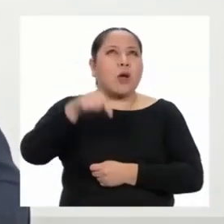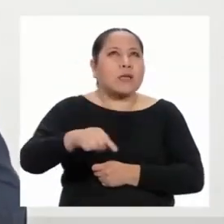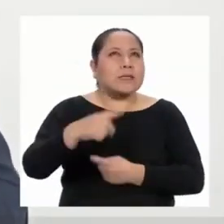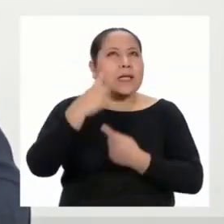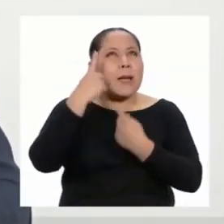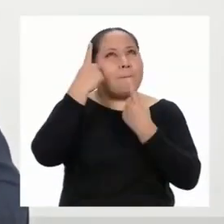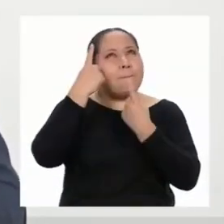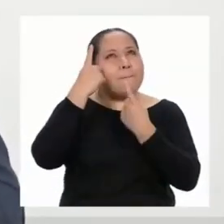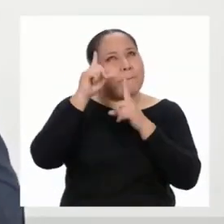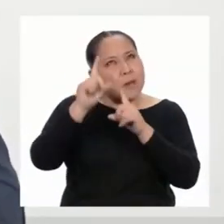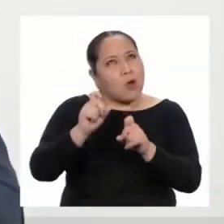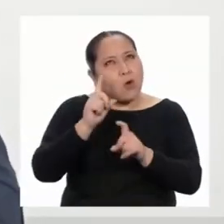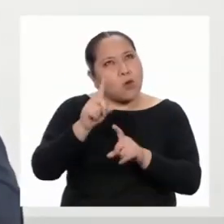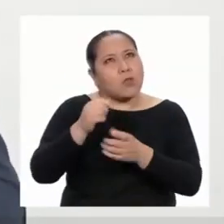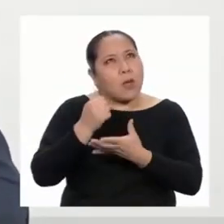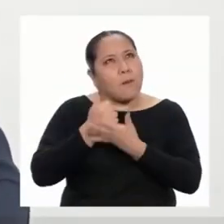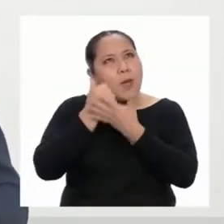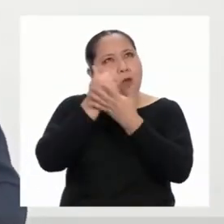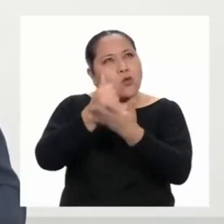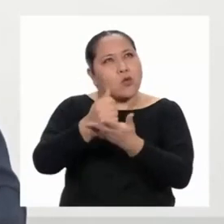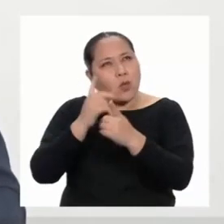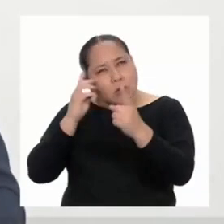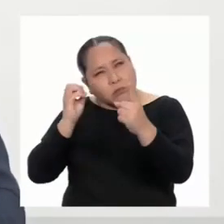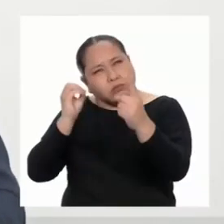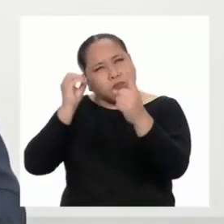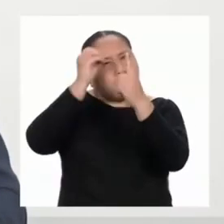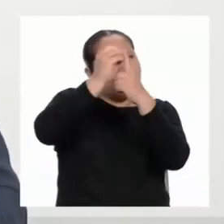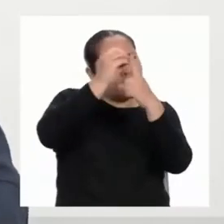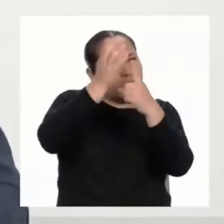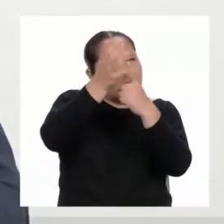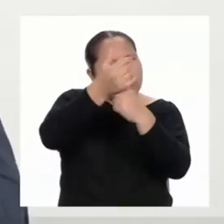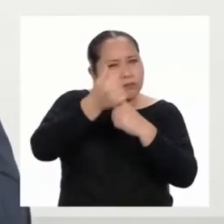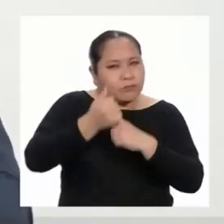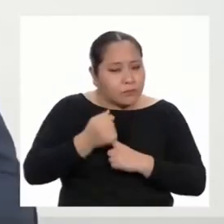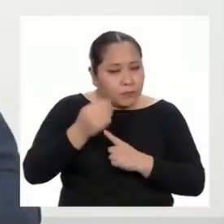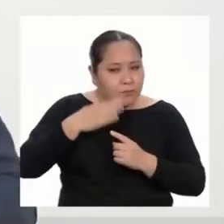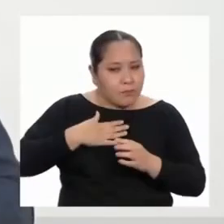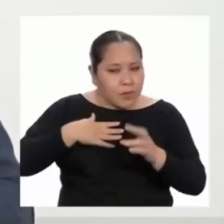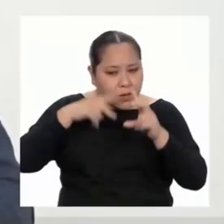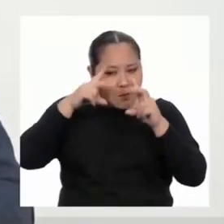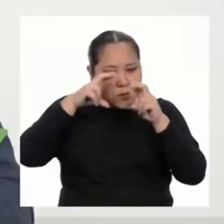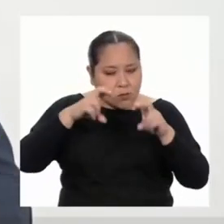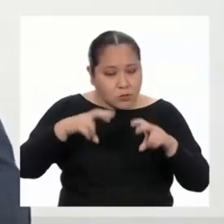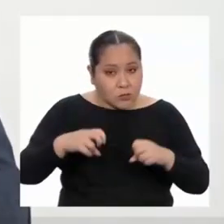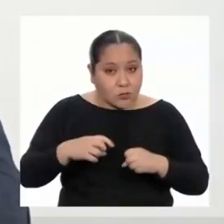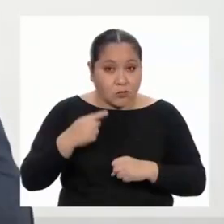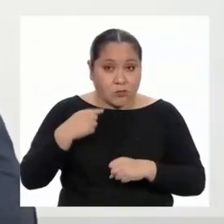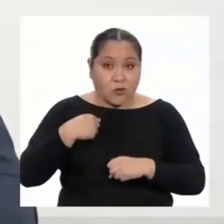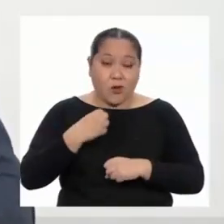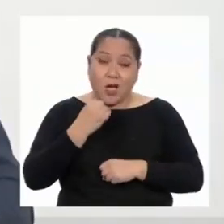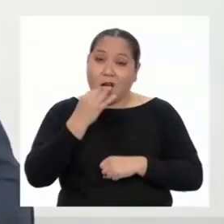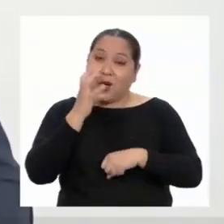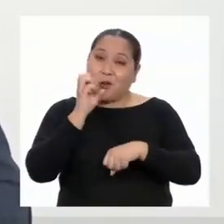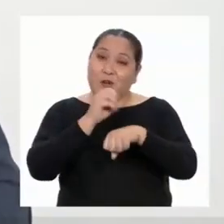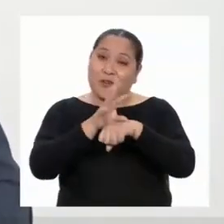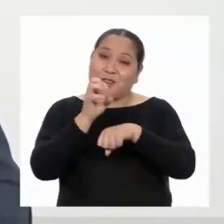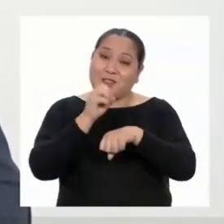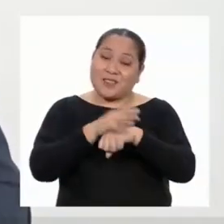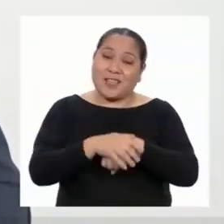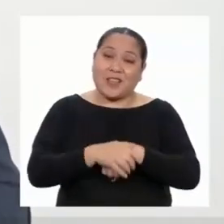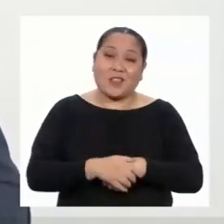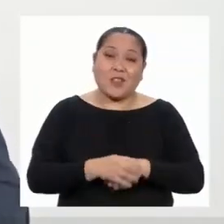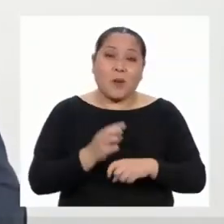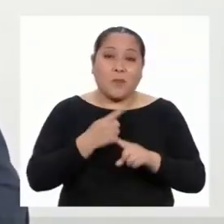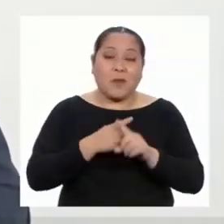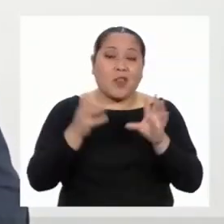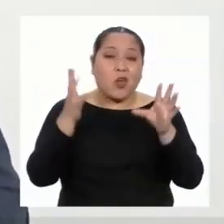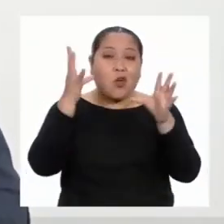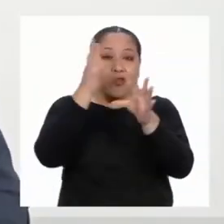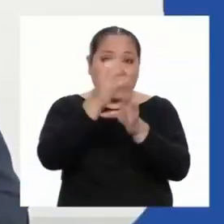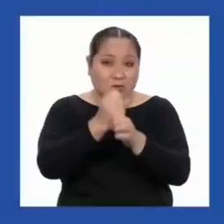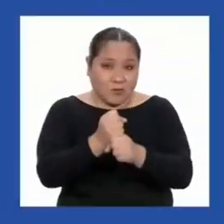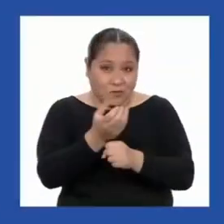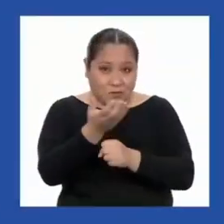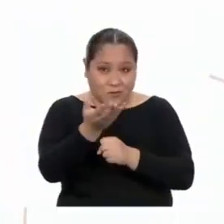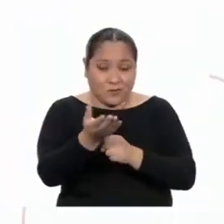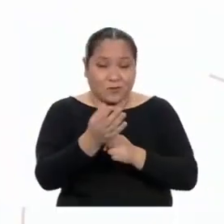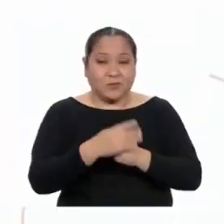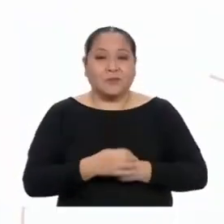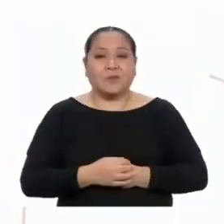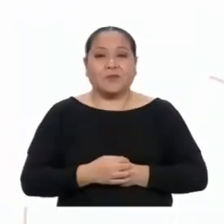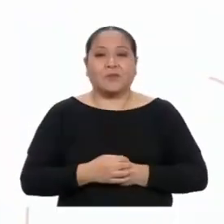pregunta me ayuda a alcanzar el objetivo de mi investigación? Tengo varios consejos, pero creo que podría resumirlos de esta